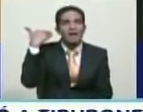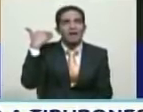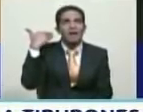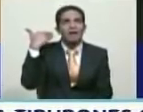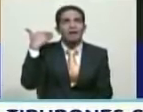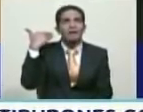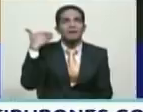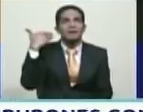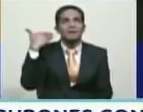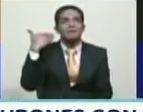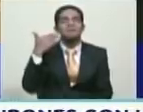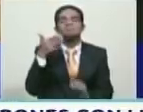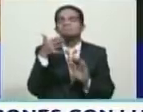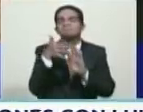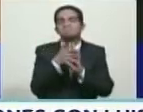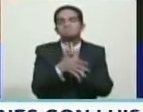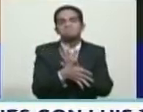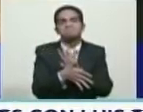olvidan